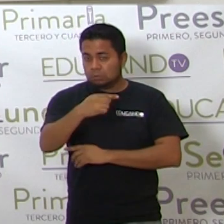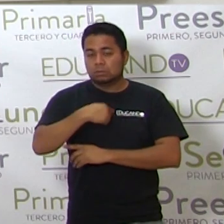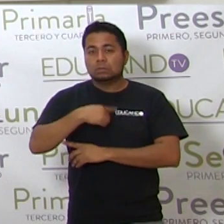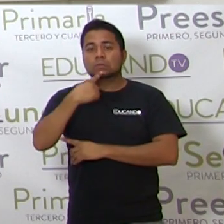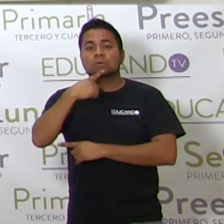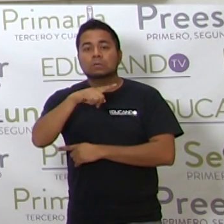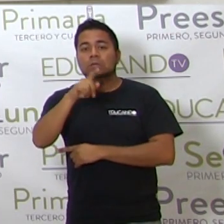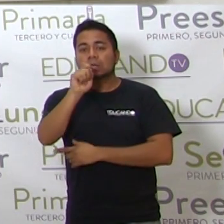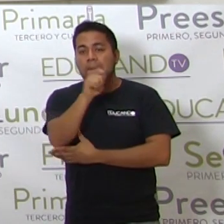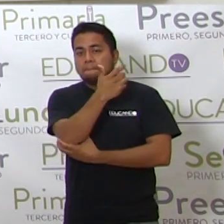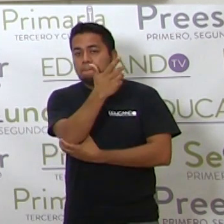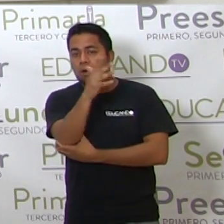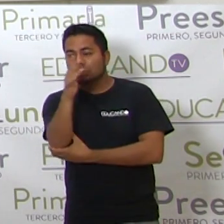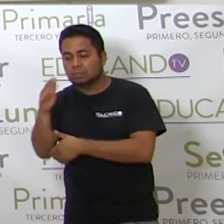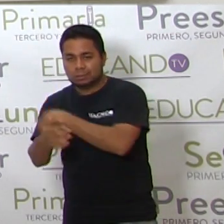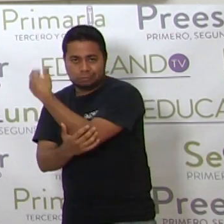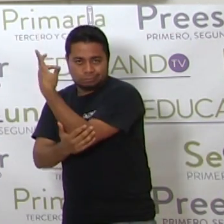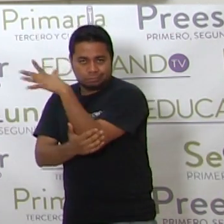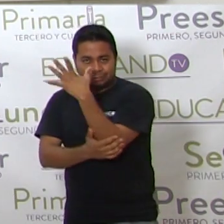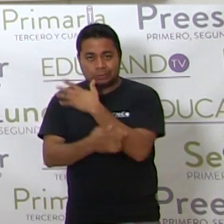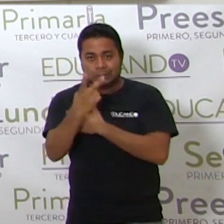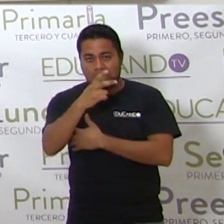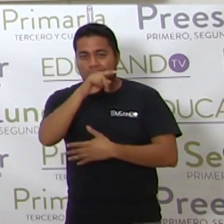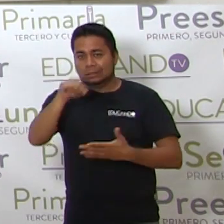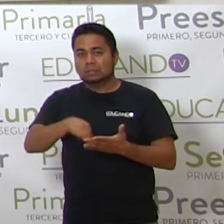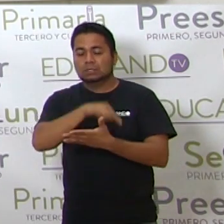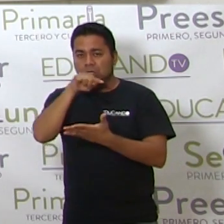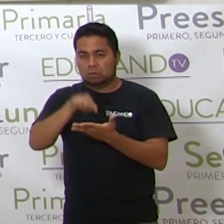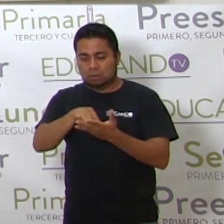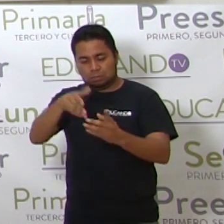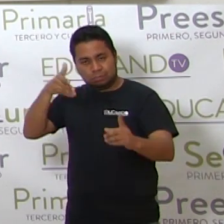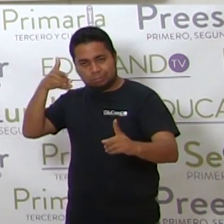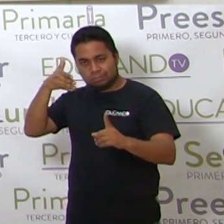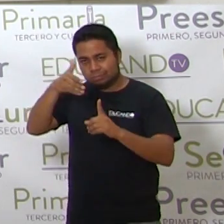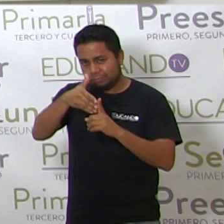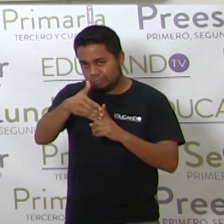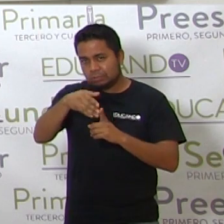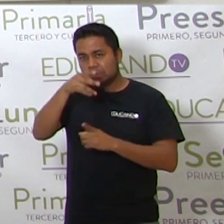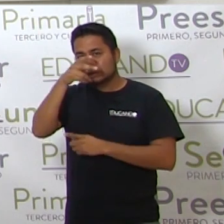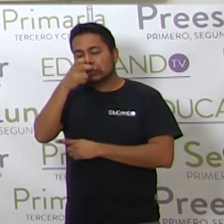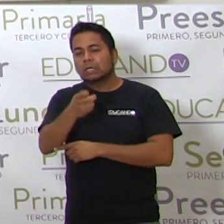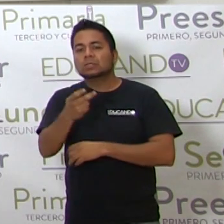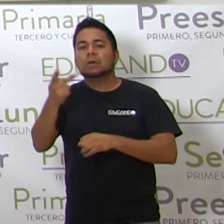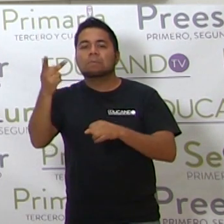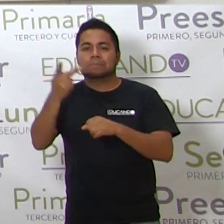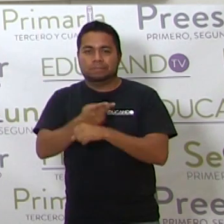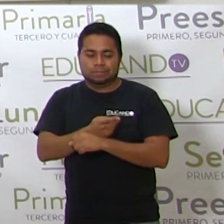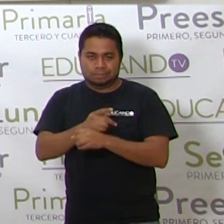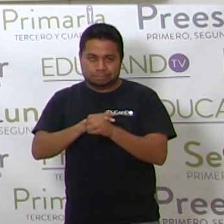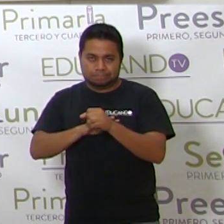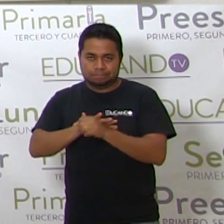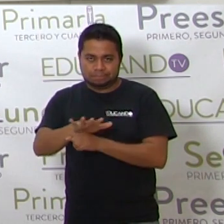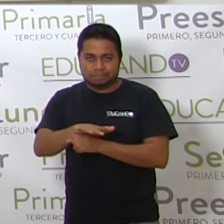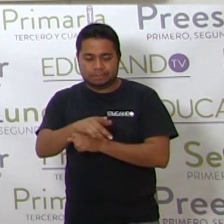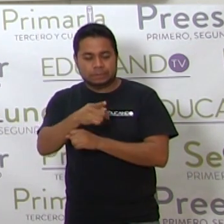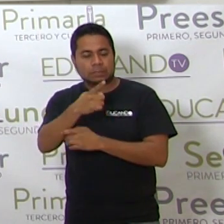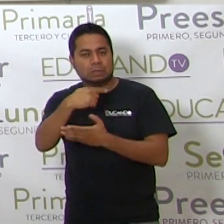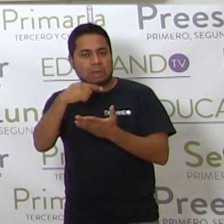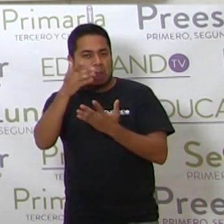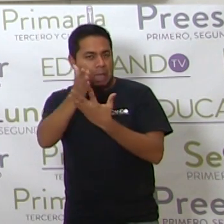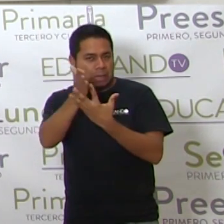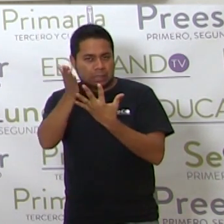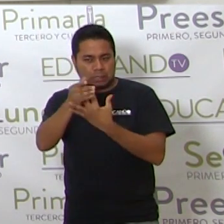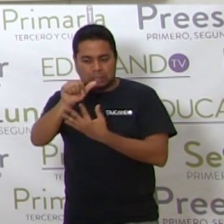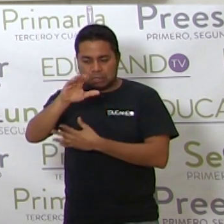de un bosque lugar específico donde se desarrolla el episodio